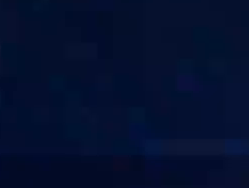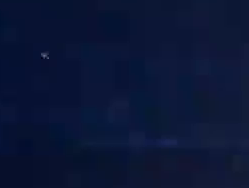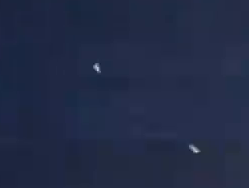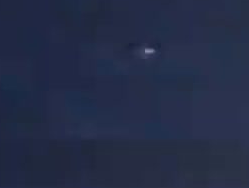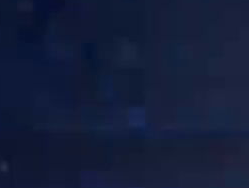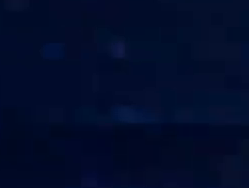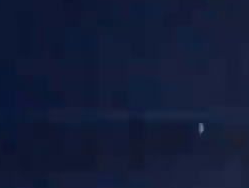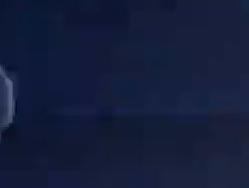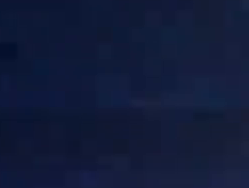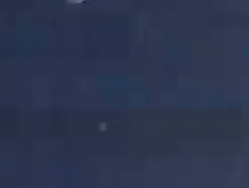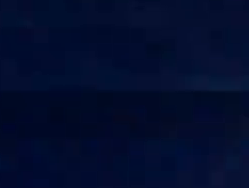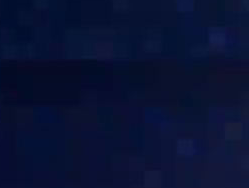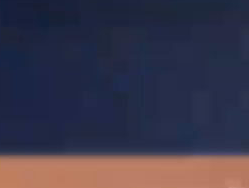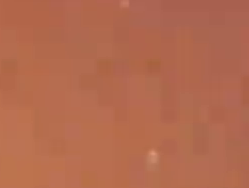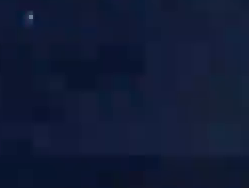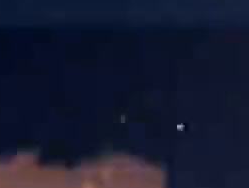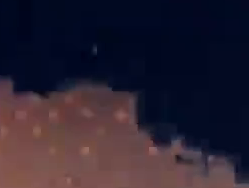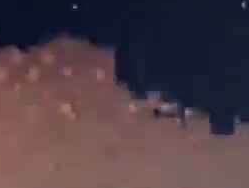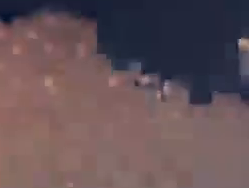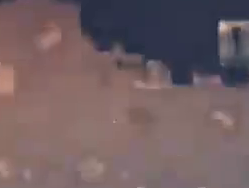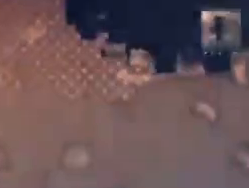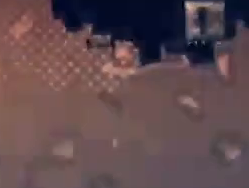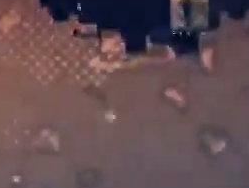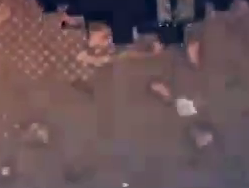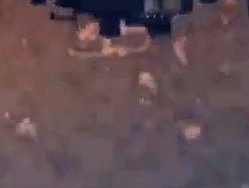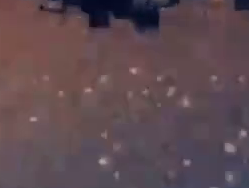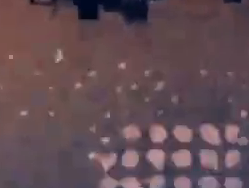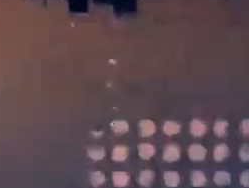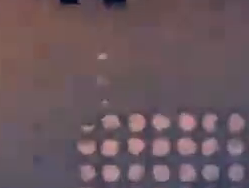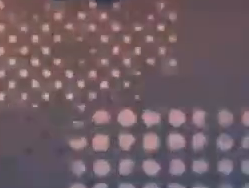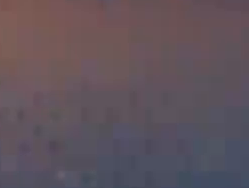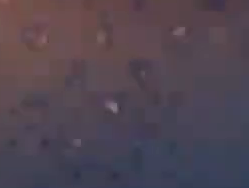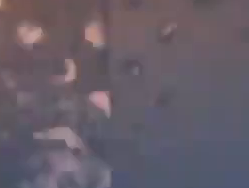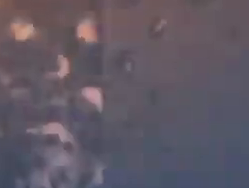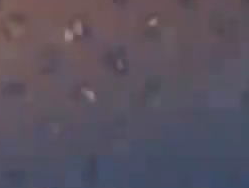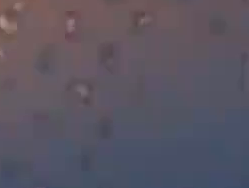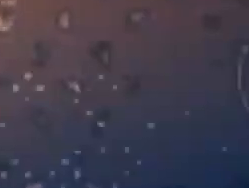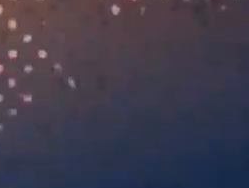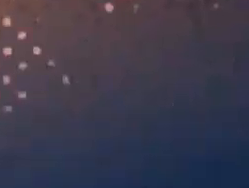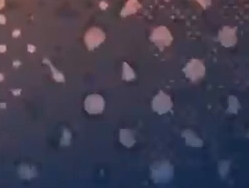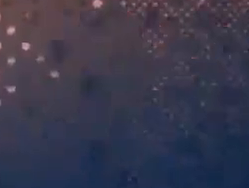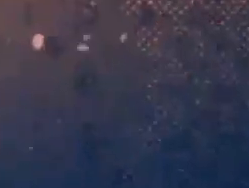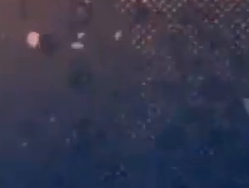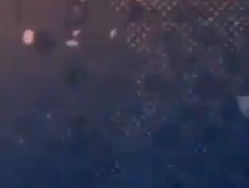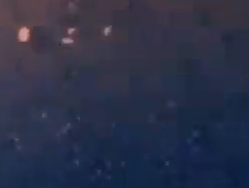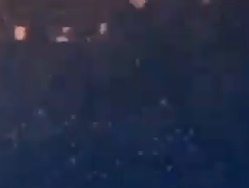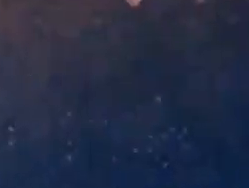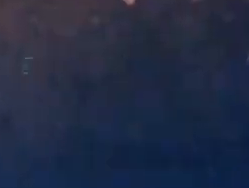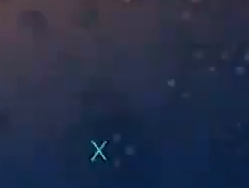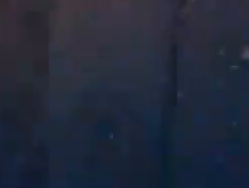Entre parte y cemento, la fauna se revuelve. Historias cotidianas en un pool diferente. Hablando, la gente se entiende.